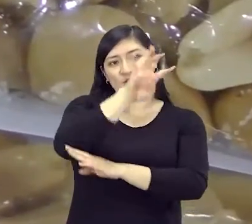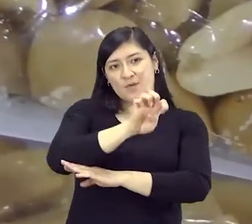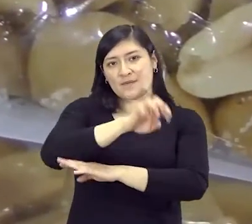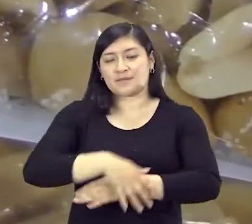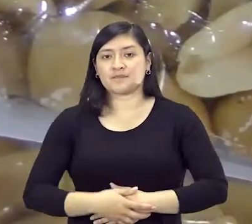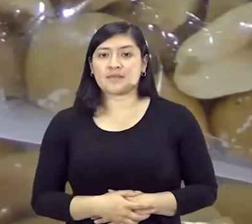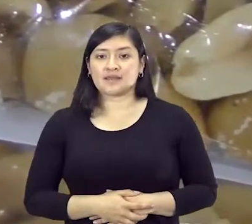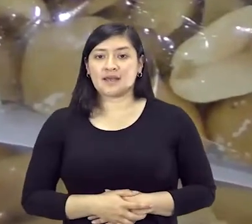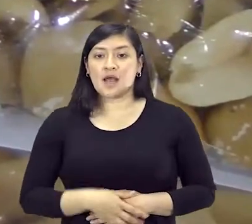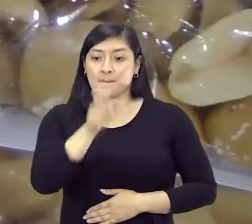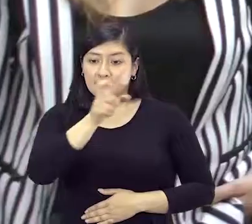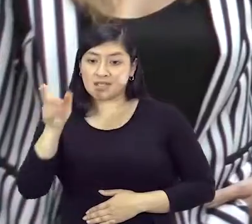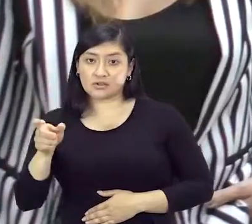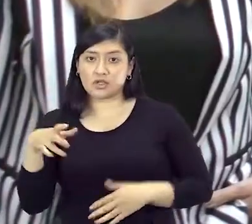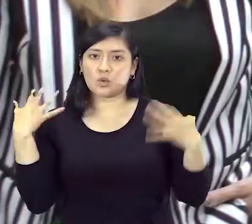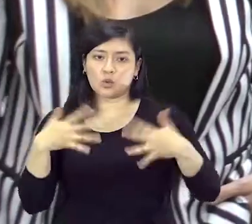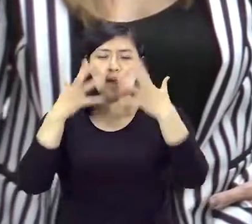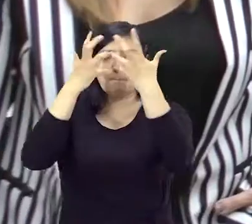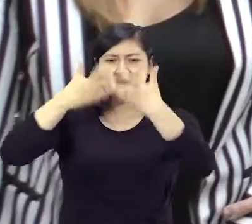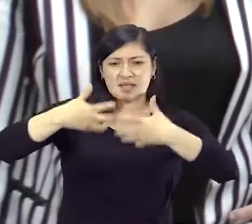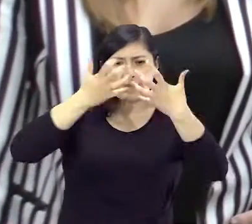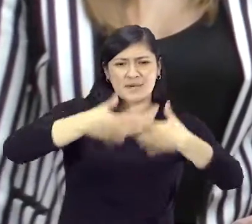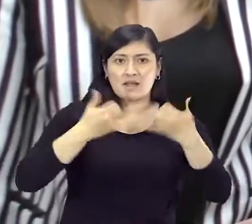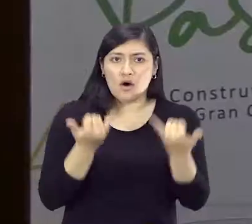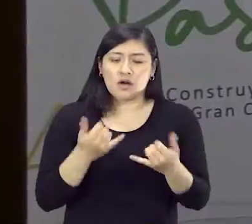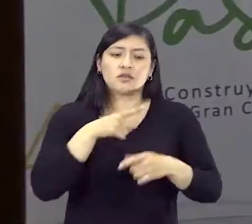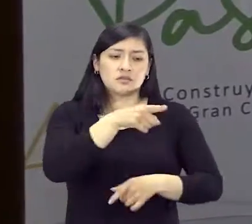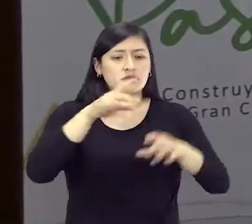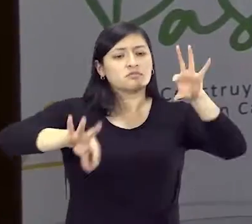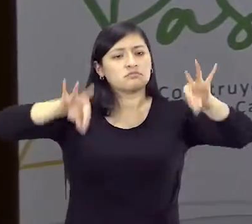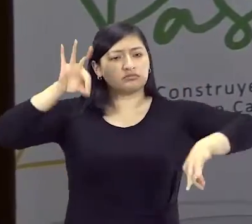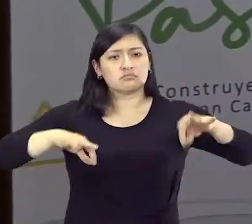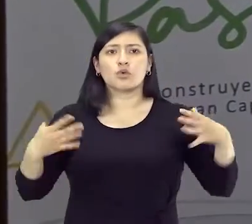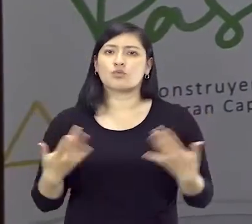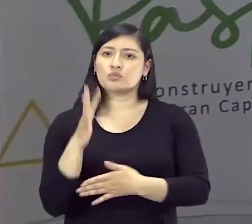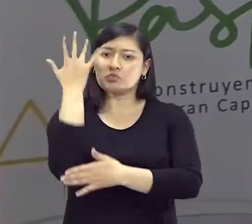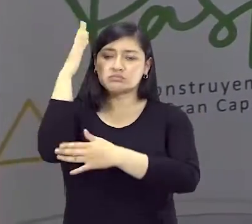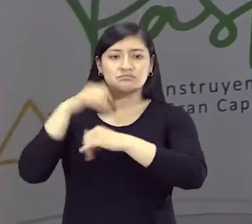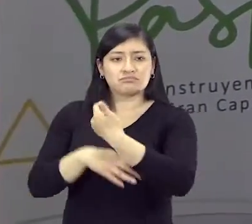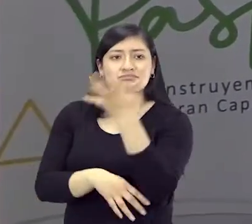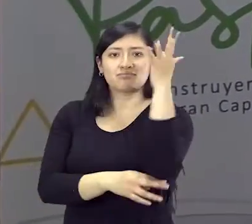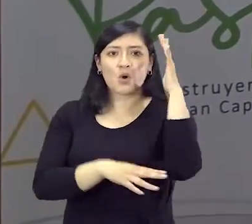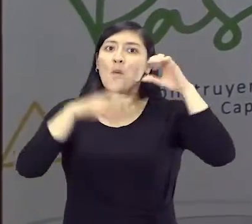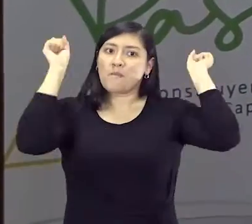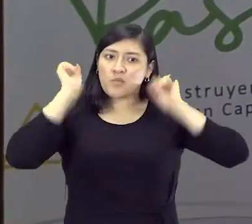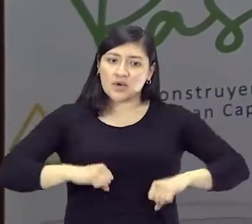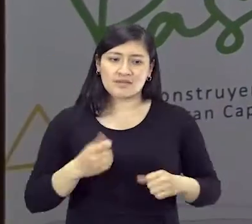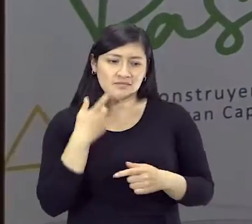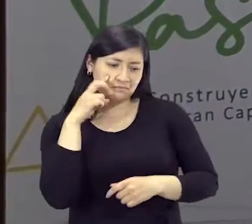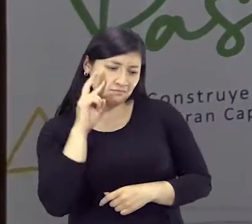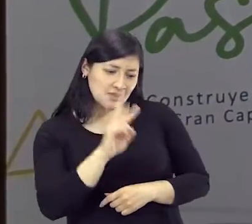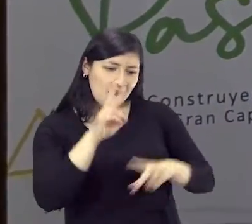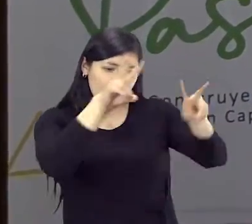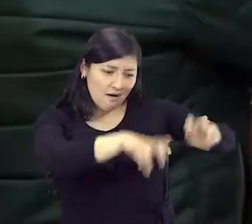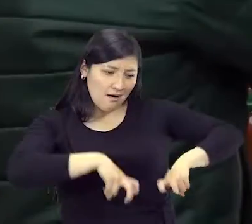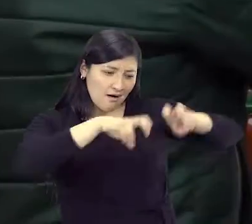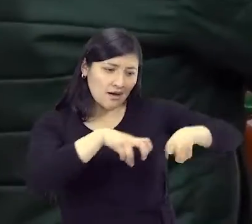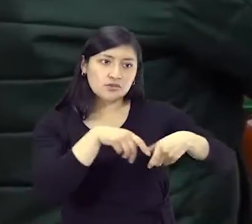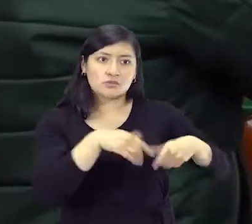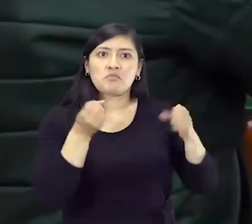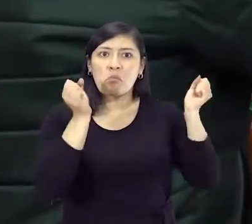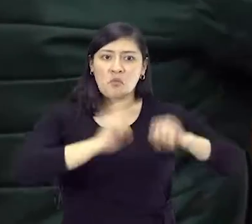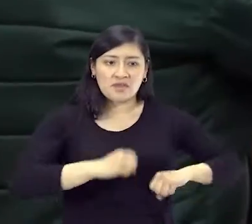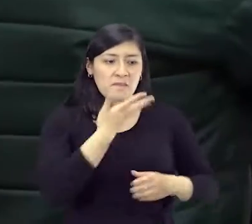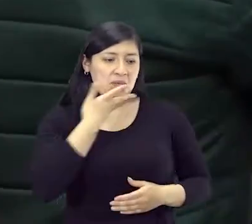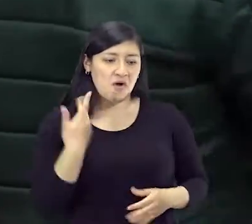del 2019 antes de la pandemia. El emprendedor es la semilla, sus emprendimientos son la semilla y el ecosistema es la tierra. Entre más rica